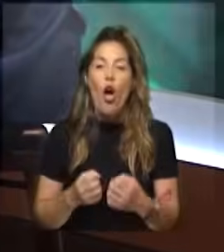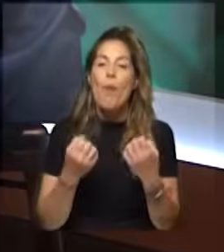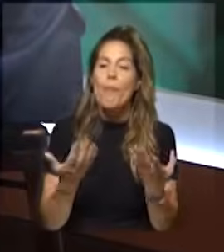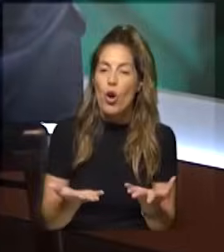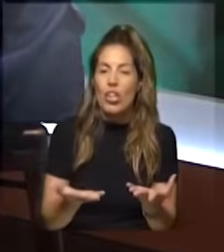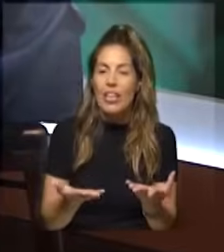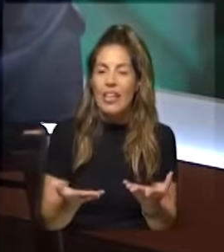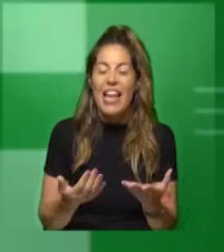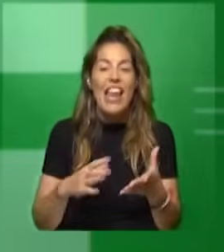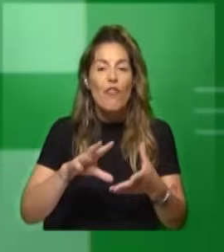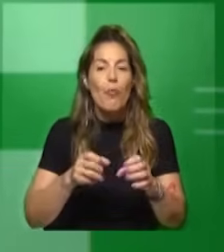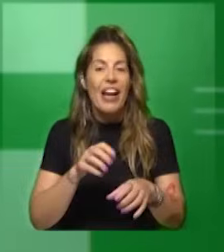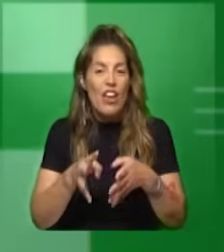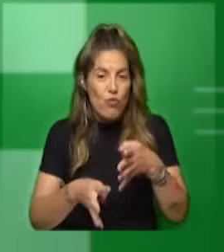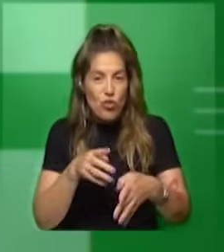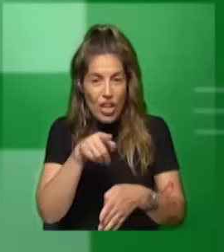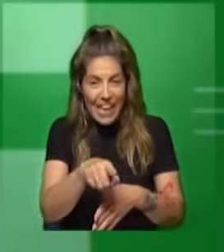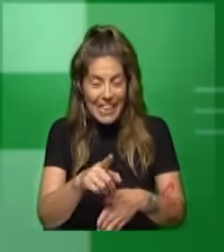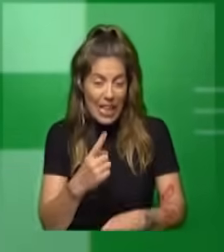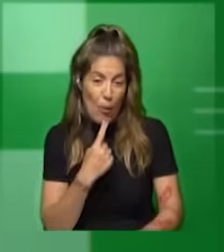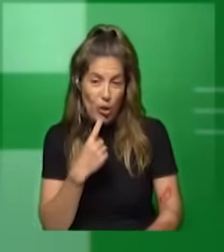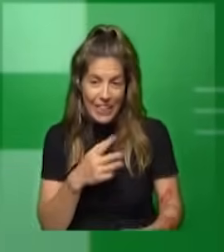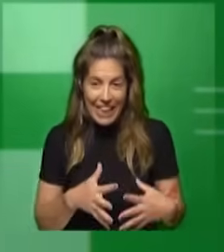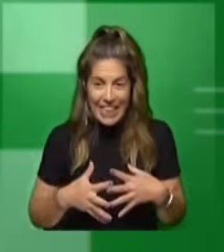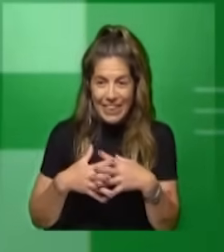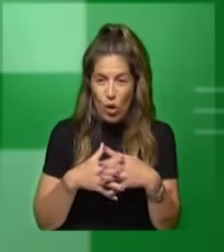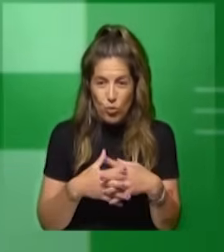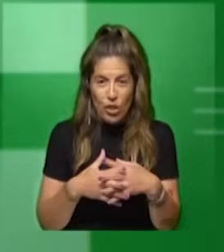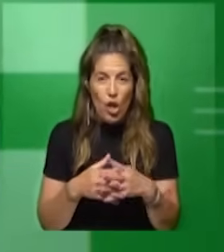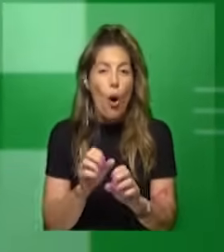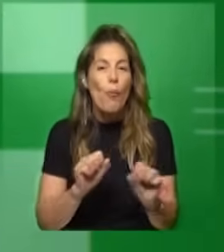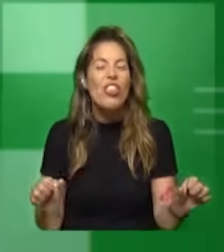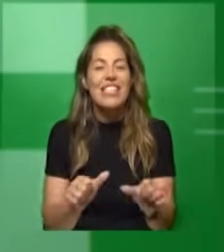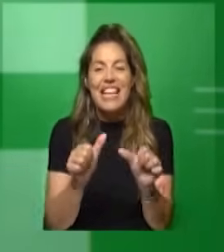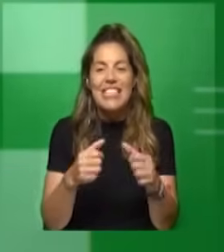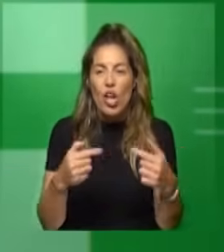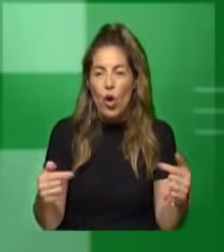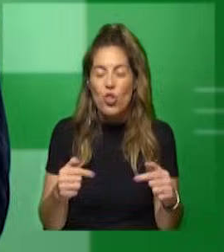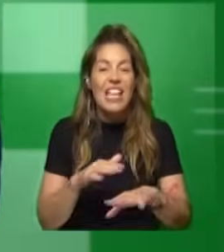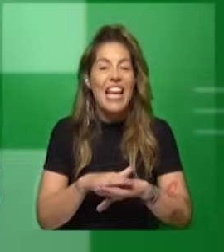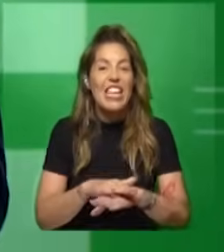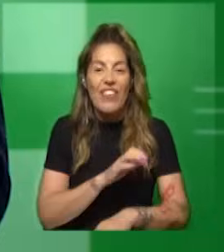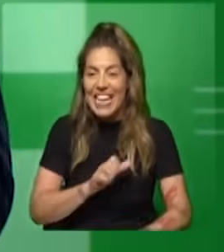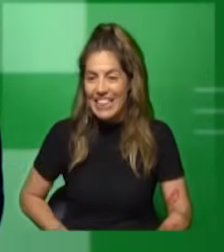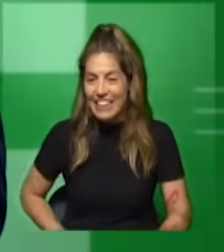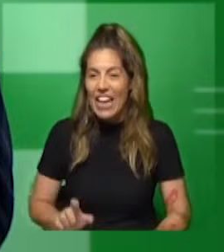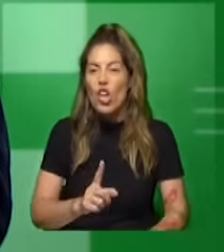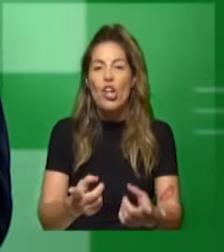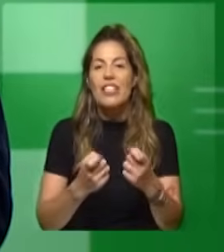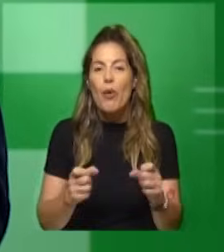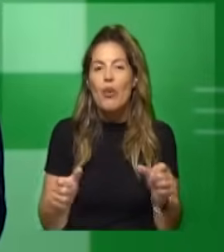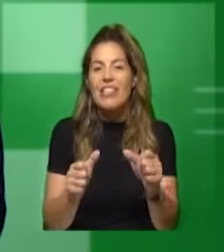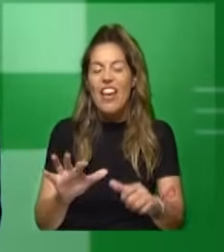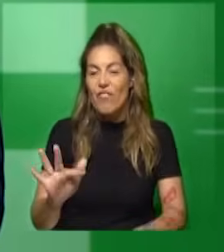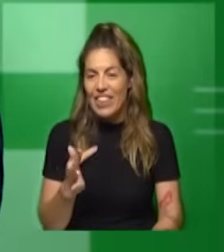porque la manera que funciona la política en Estados Unidos, podés hacer cosas a nivel estatal que no necesariamente podés hacer a